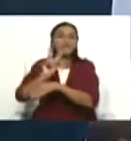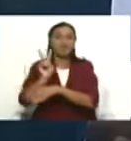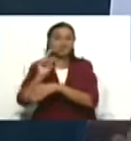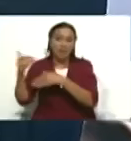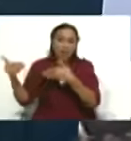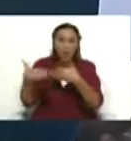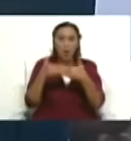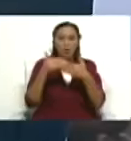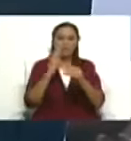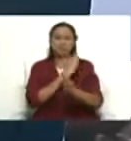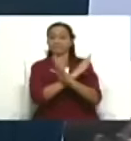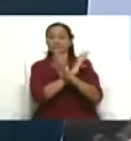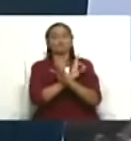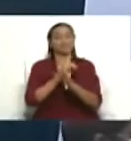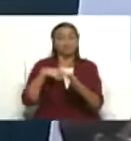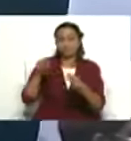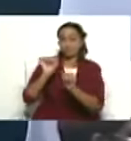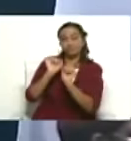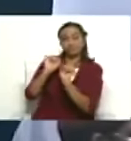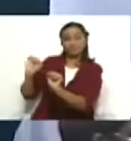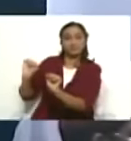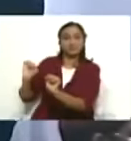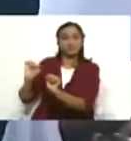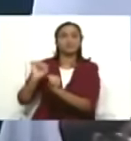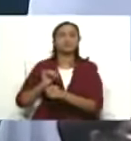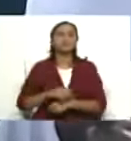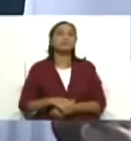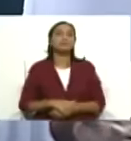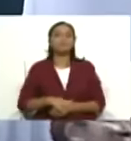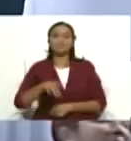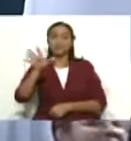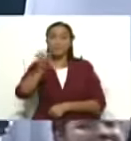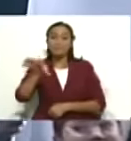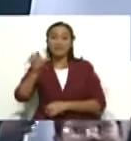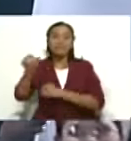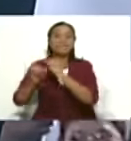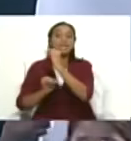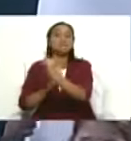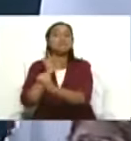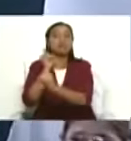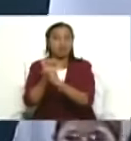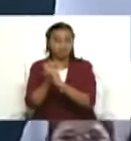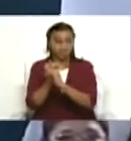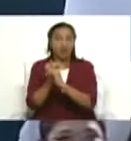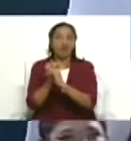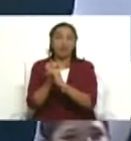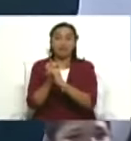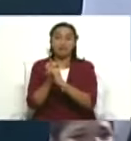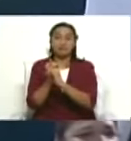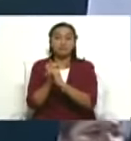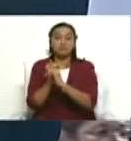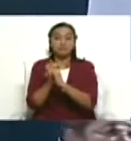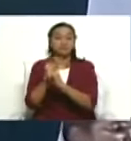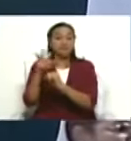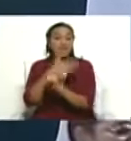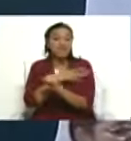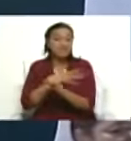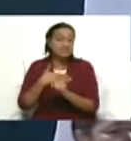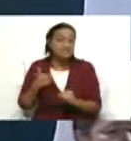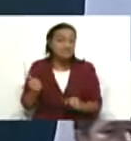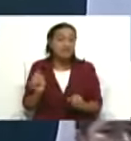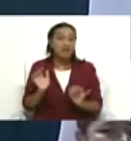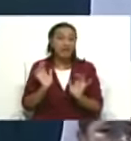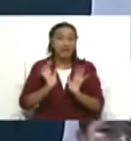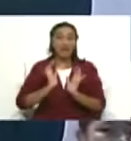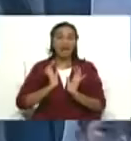de potencias extranjeras, de países foráneos que intentan